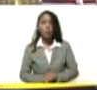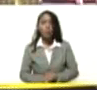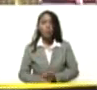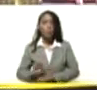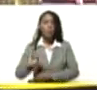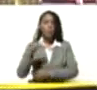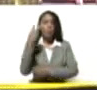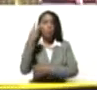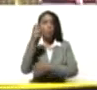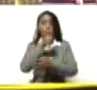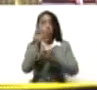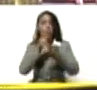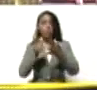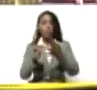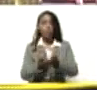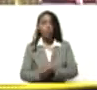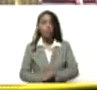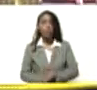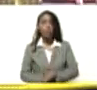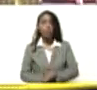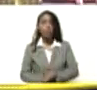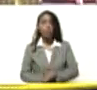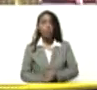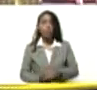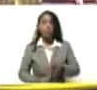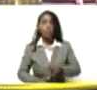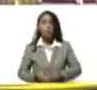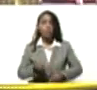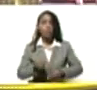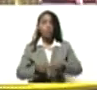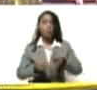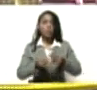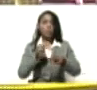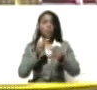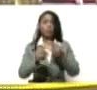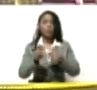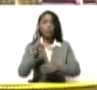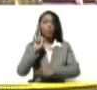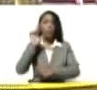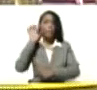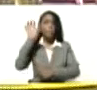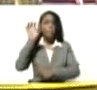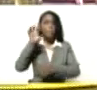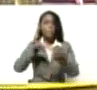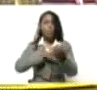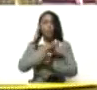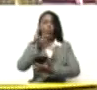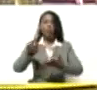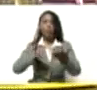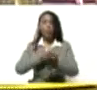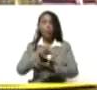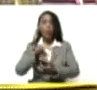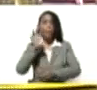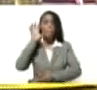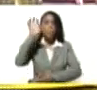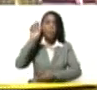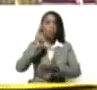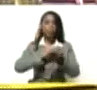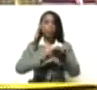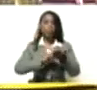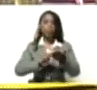Segunda línea, la construcción de un mapa de problemas y un mapa de